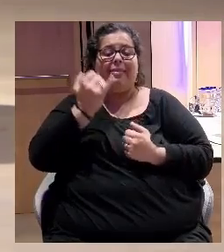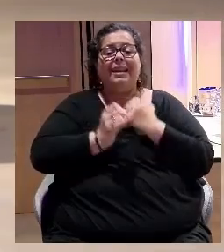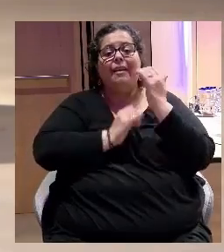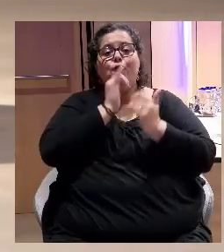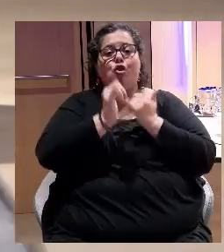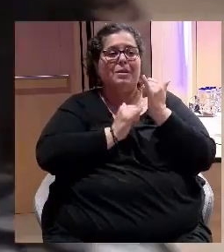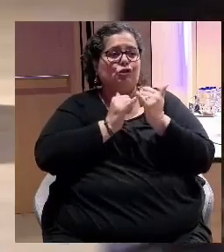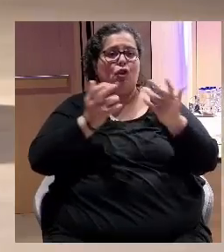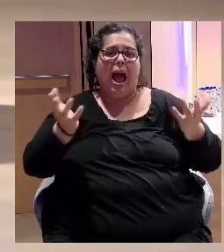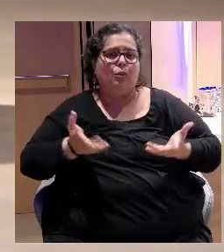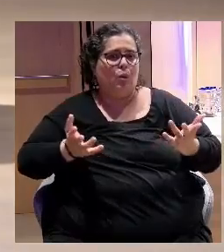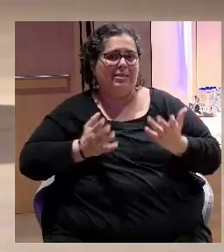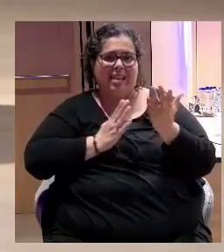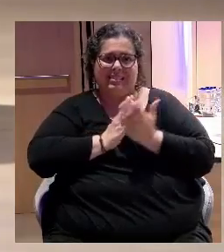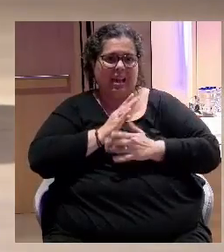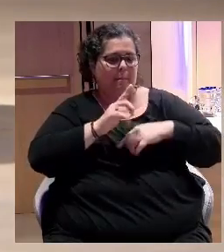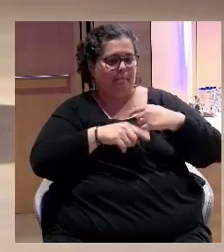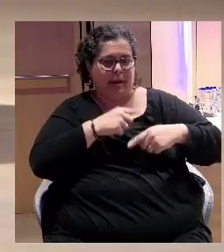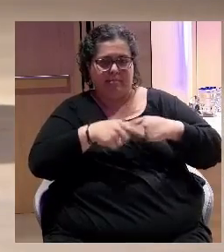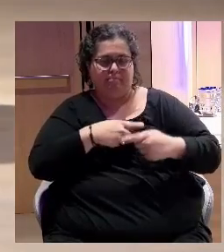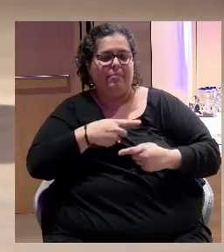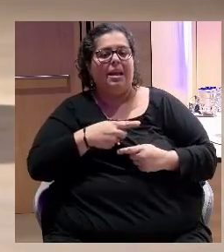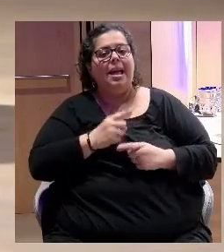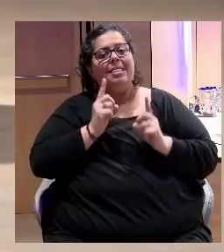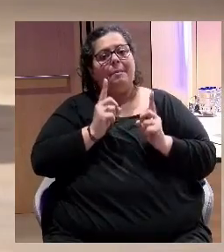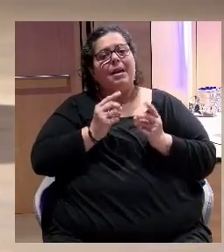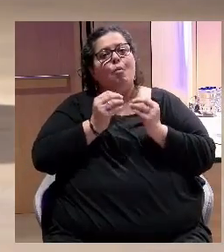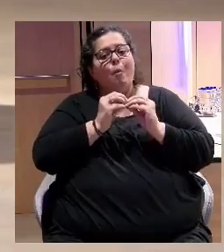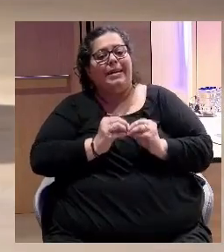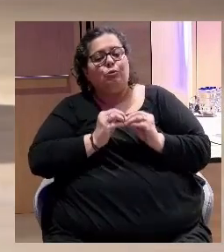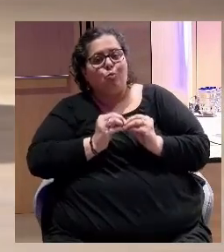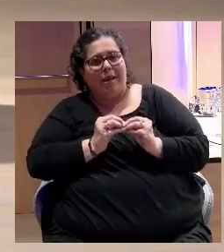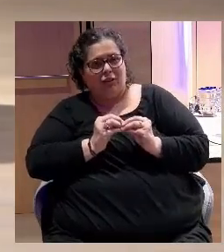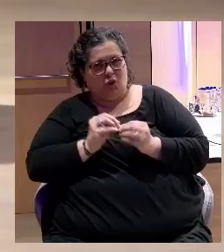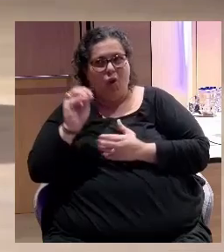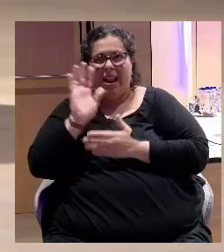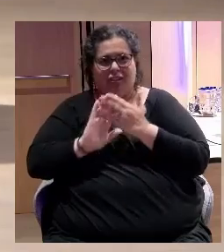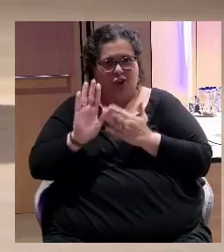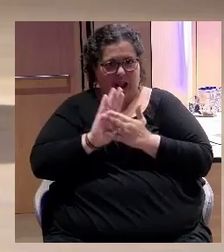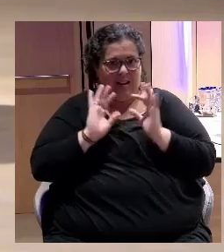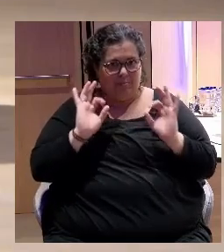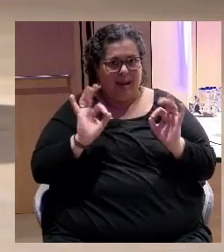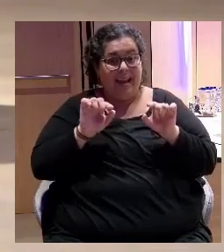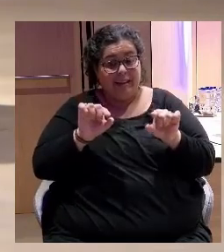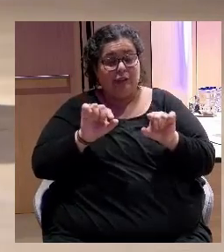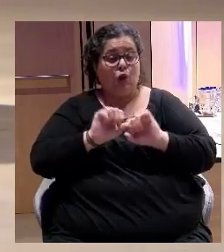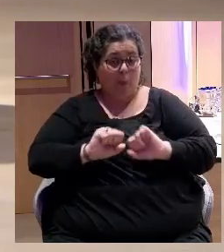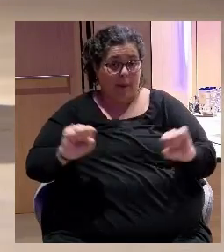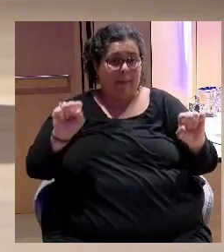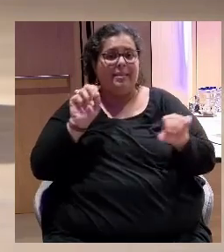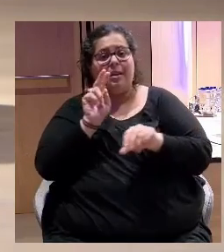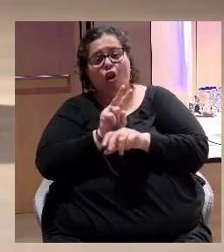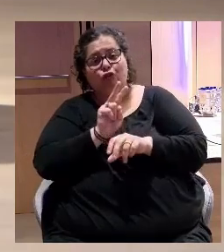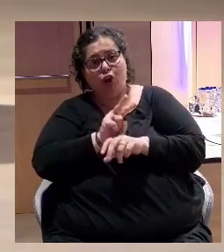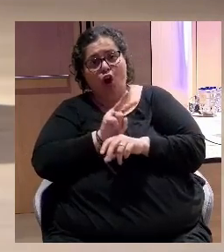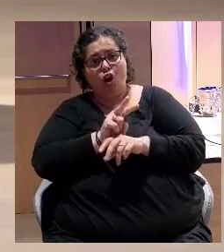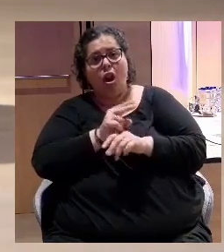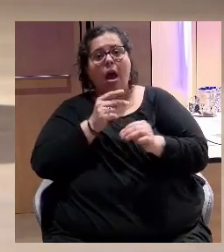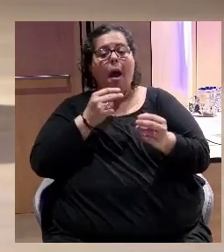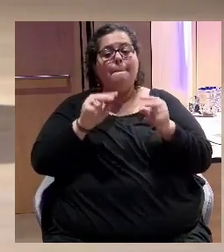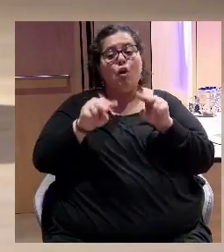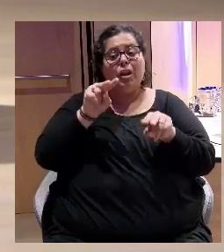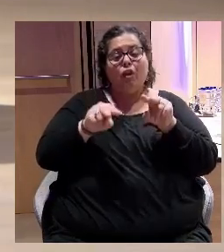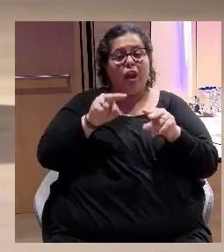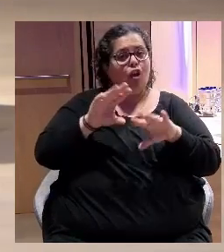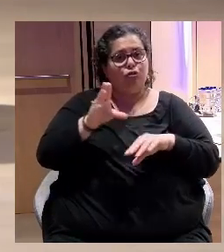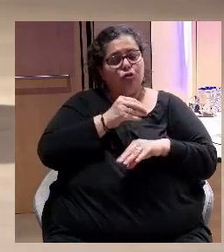la ejecución del presupuesto nacional, y eso nos permite hacer un monitoreo constante de la ejecución de las